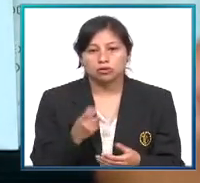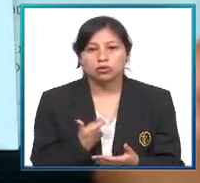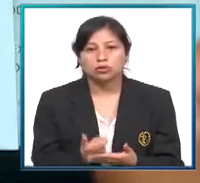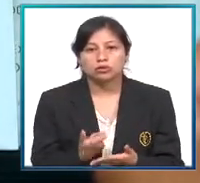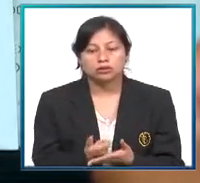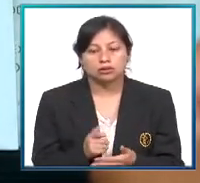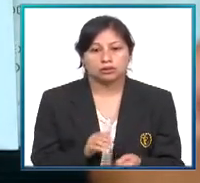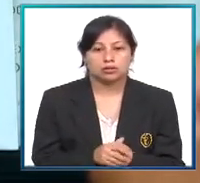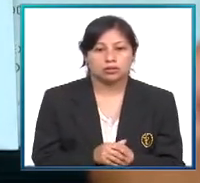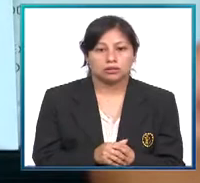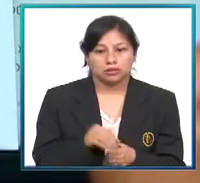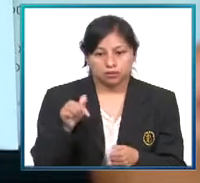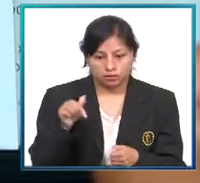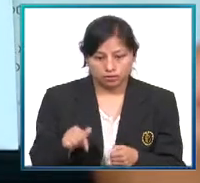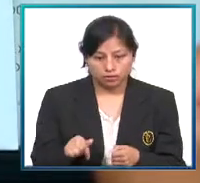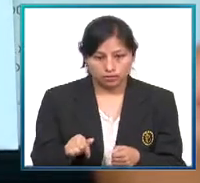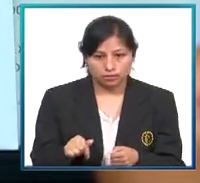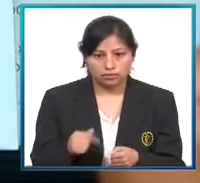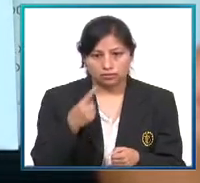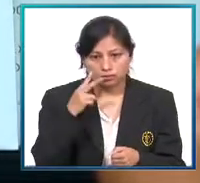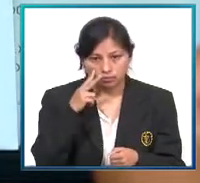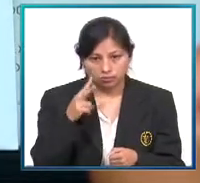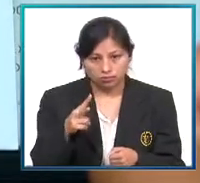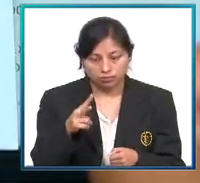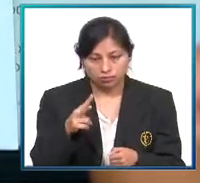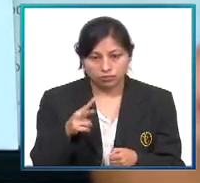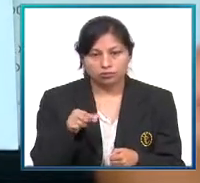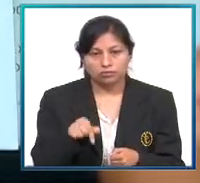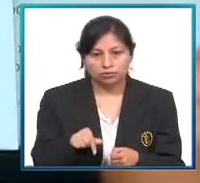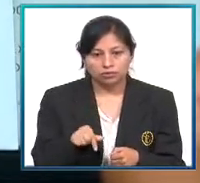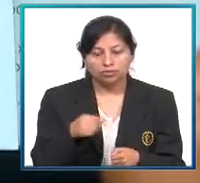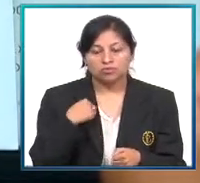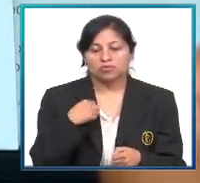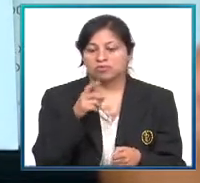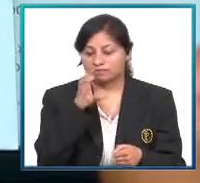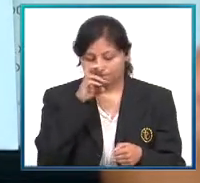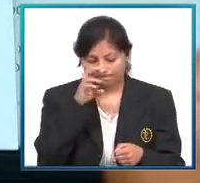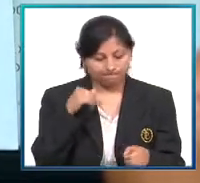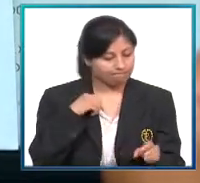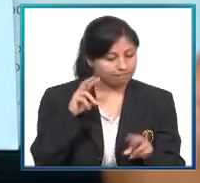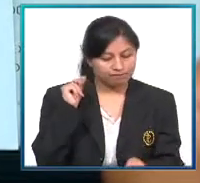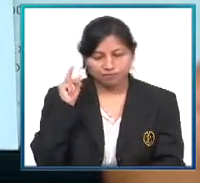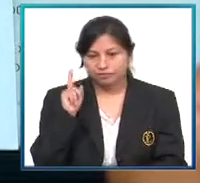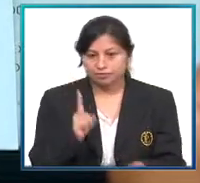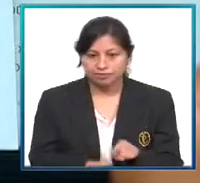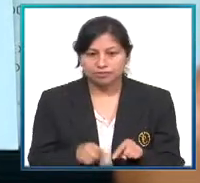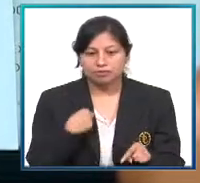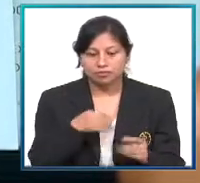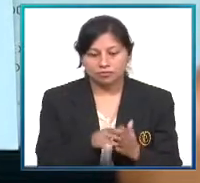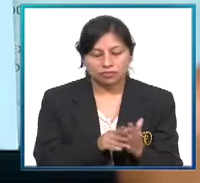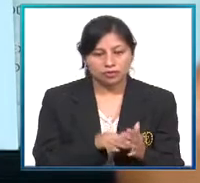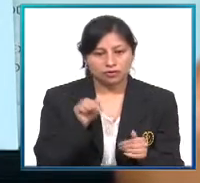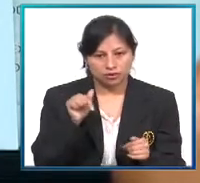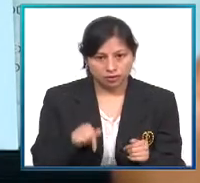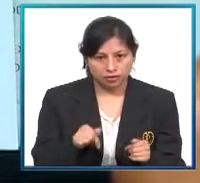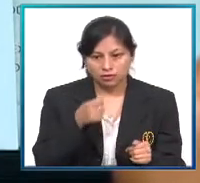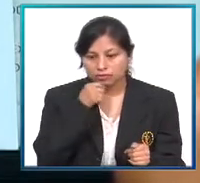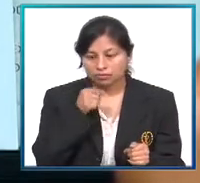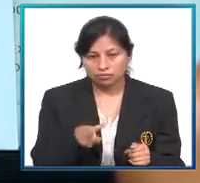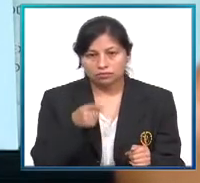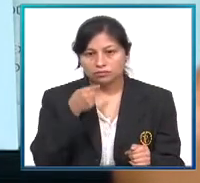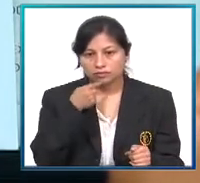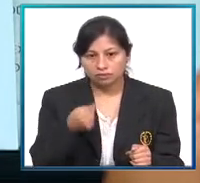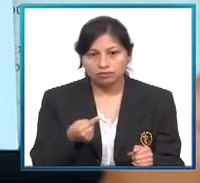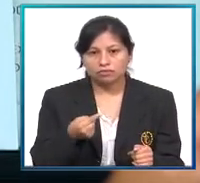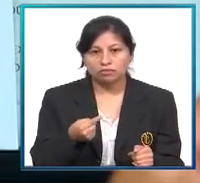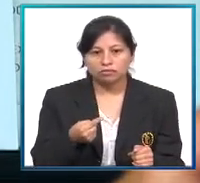dinero? Y aquí precisamente podemos ver un acto de corrupción. La Contraloría General de Cuentas, que presentamos el día de hoy esta denuncia,